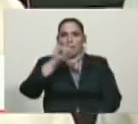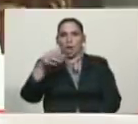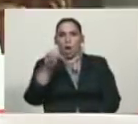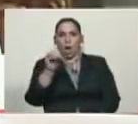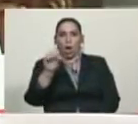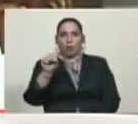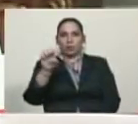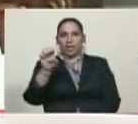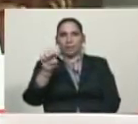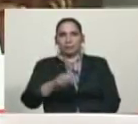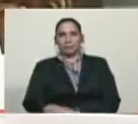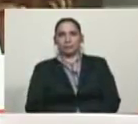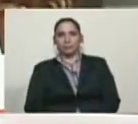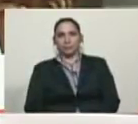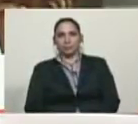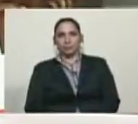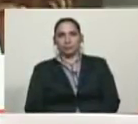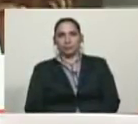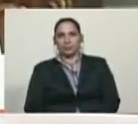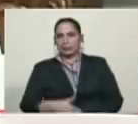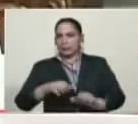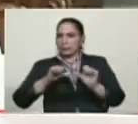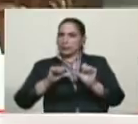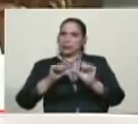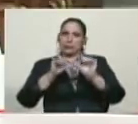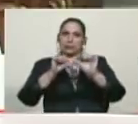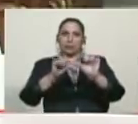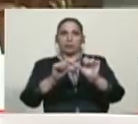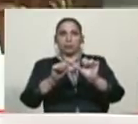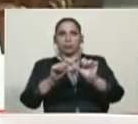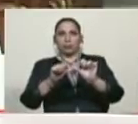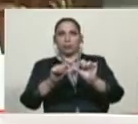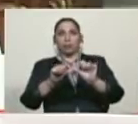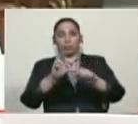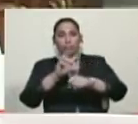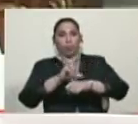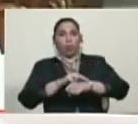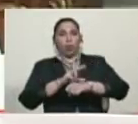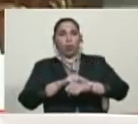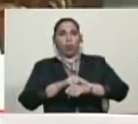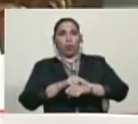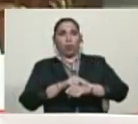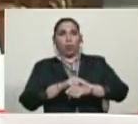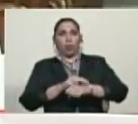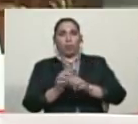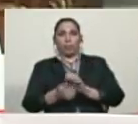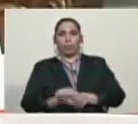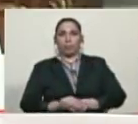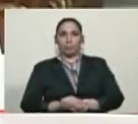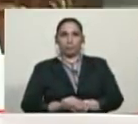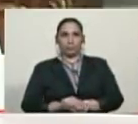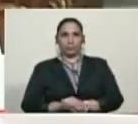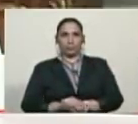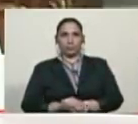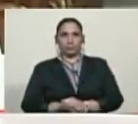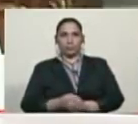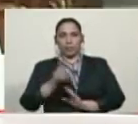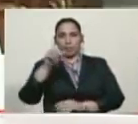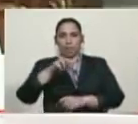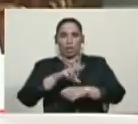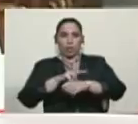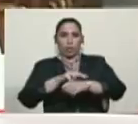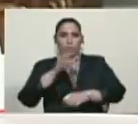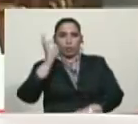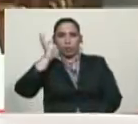gente de dedicación permanente doctores el algodonal hasta la doctora natalia